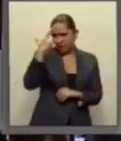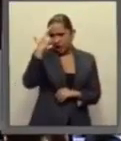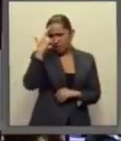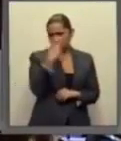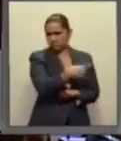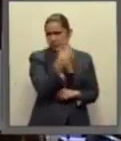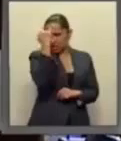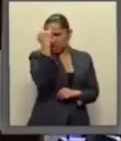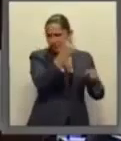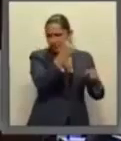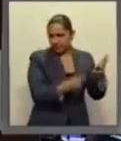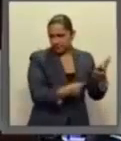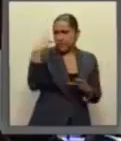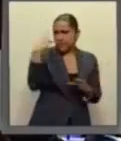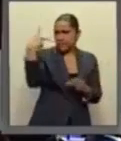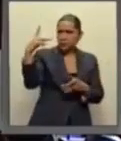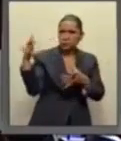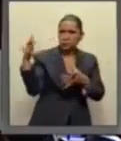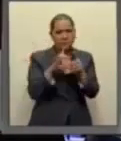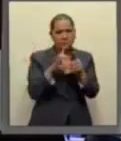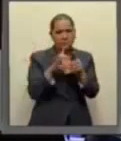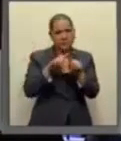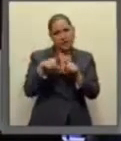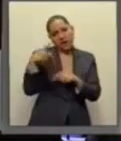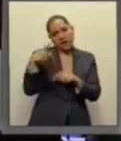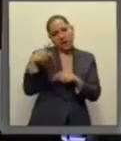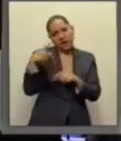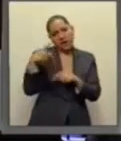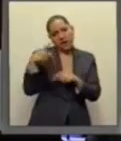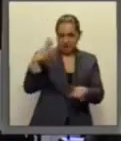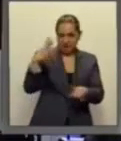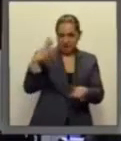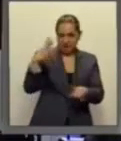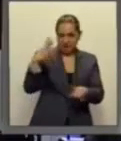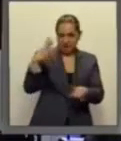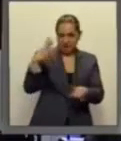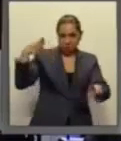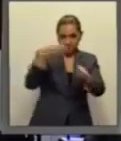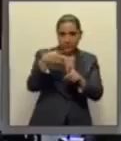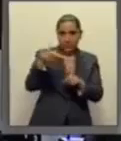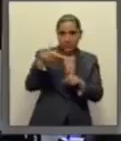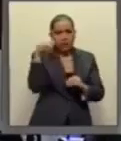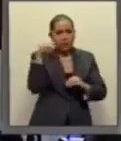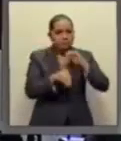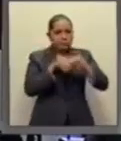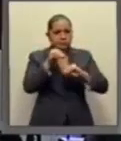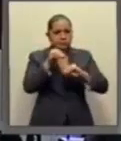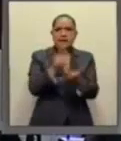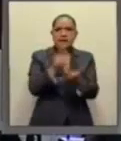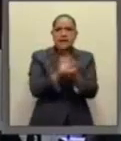través del llamado Pacto por México aprobaron una reforma educativa perversa, que no